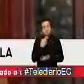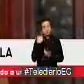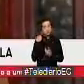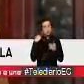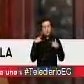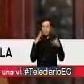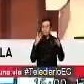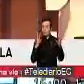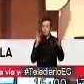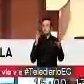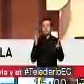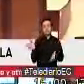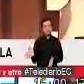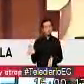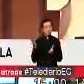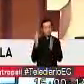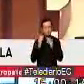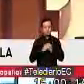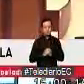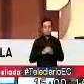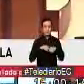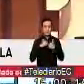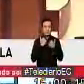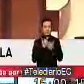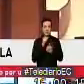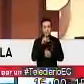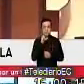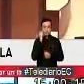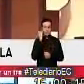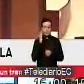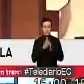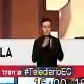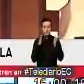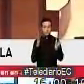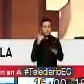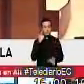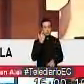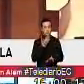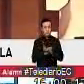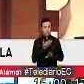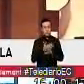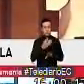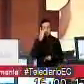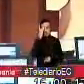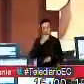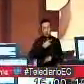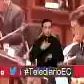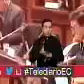competencia, proceda nomás. Y pese a que la Asamblea tiene 30 días para pronunciarse, se plantean resolver este caso antes